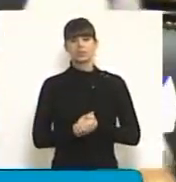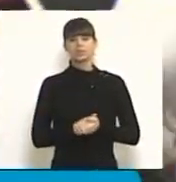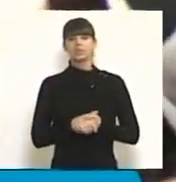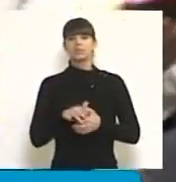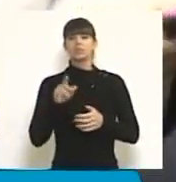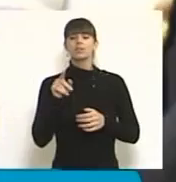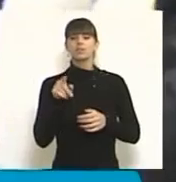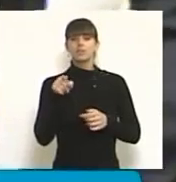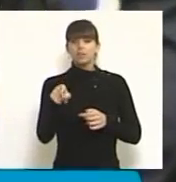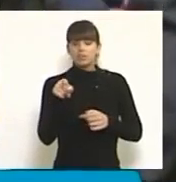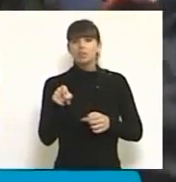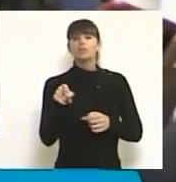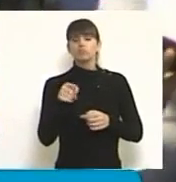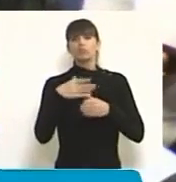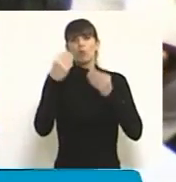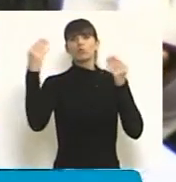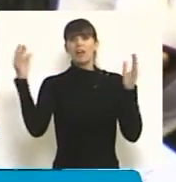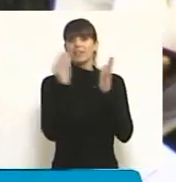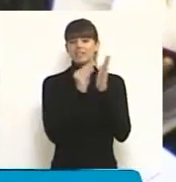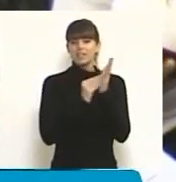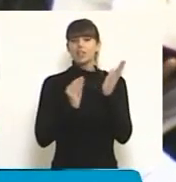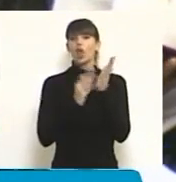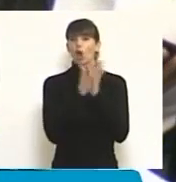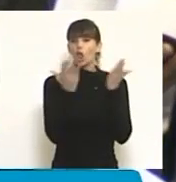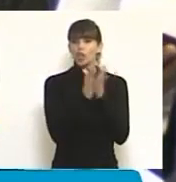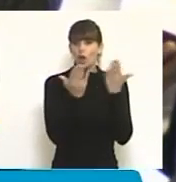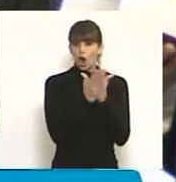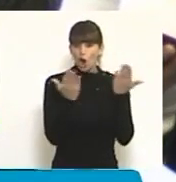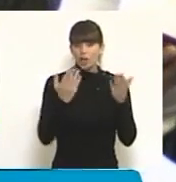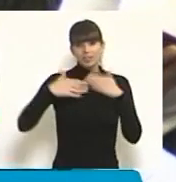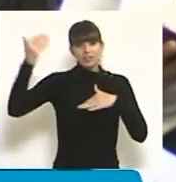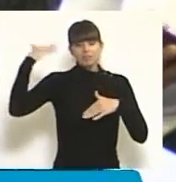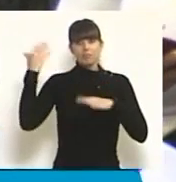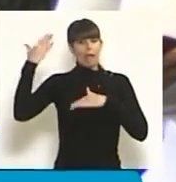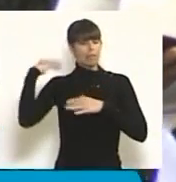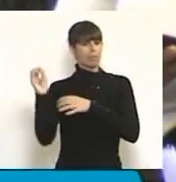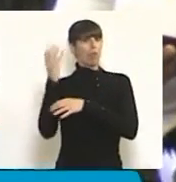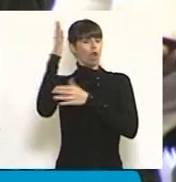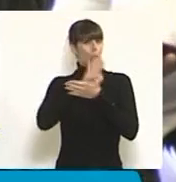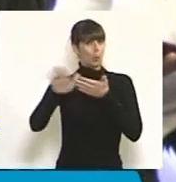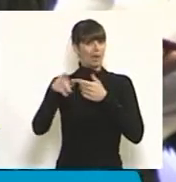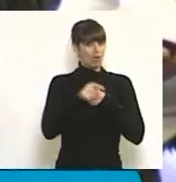en diversos códigos que para ese entonces eran novedosos.